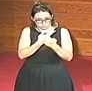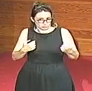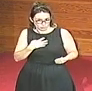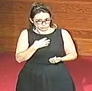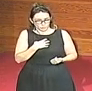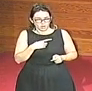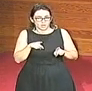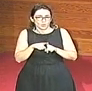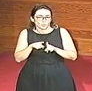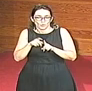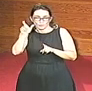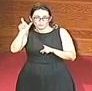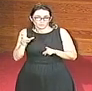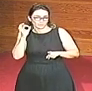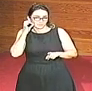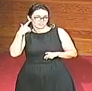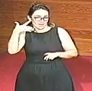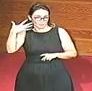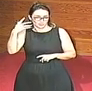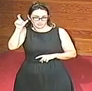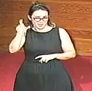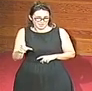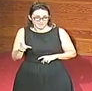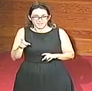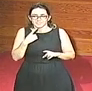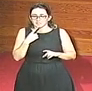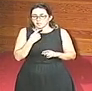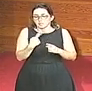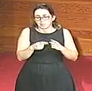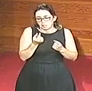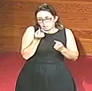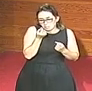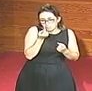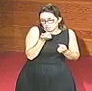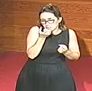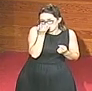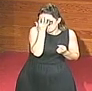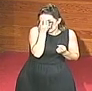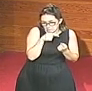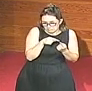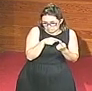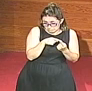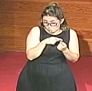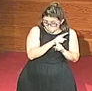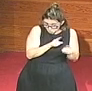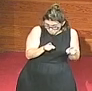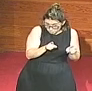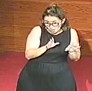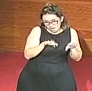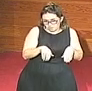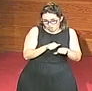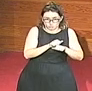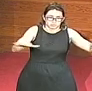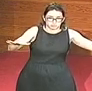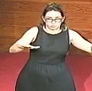esto de que una cosa que era muy pequeña y que no tenía mucha repercusión, la prohíbes y boom, ¿no? Entonces,